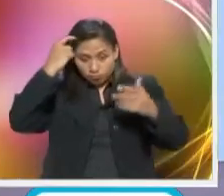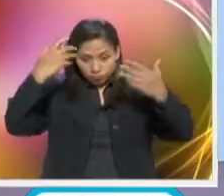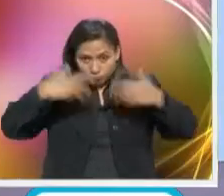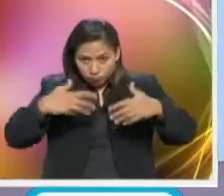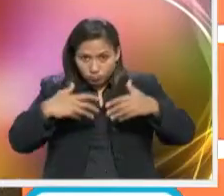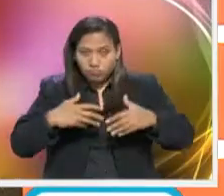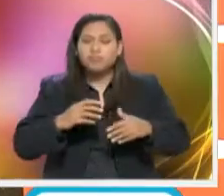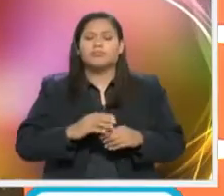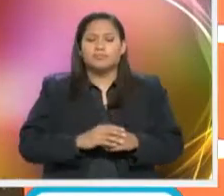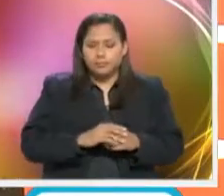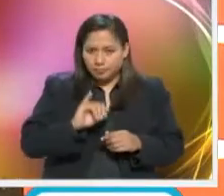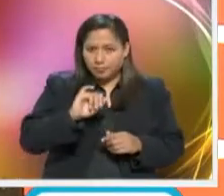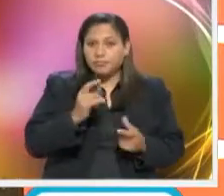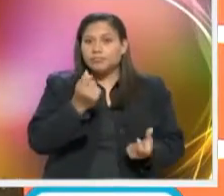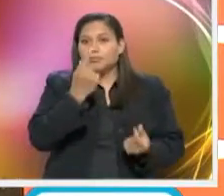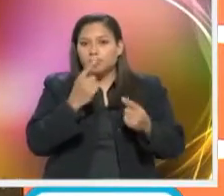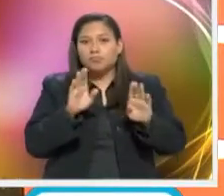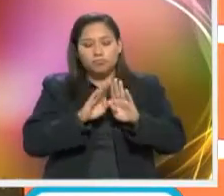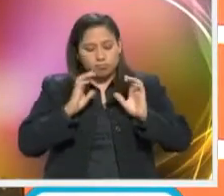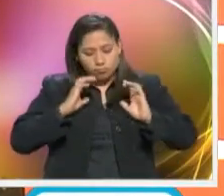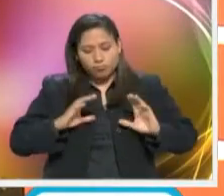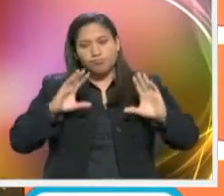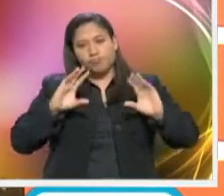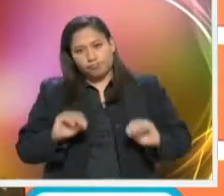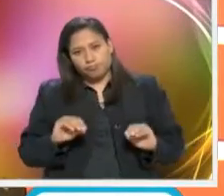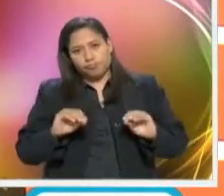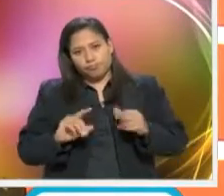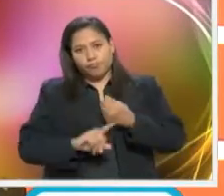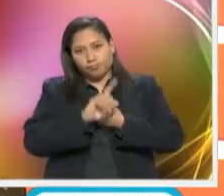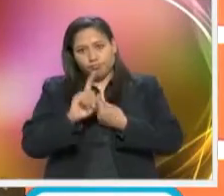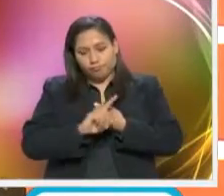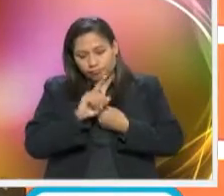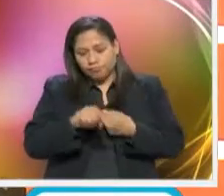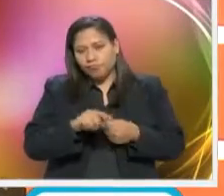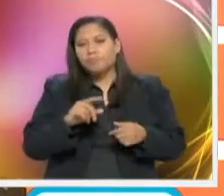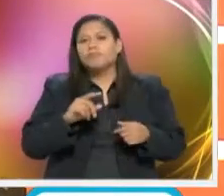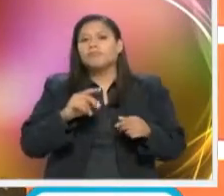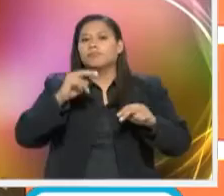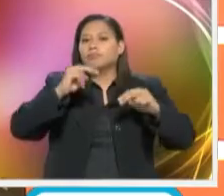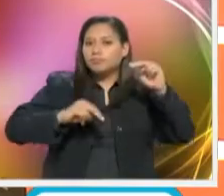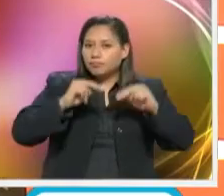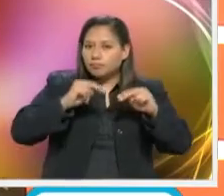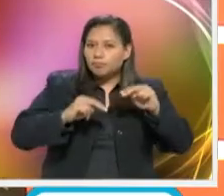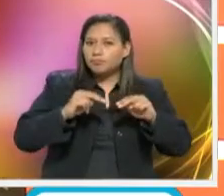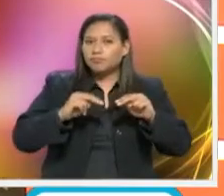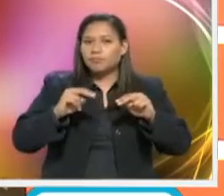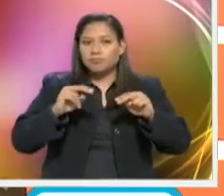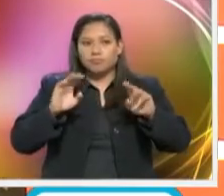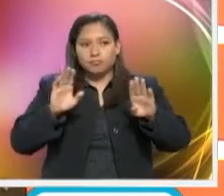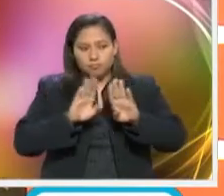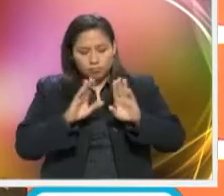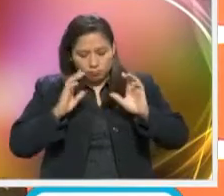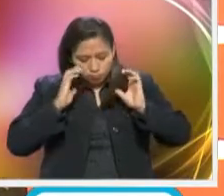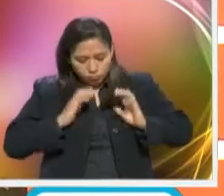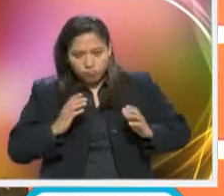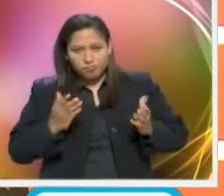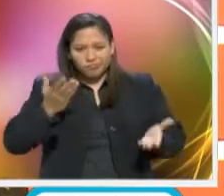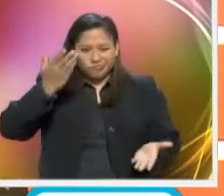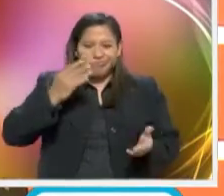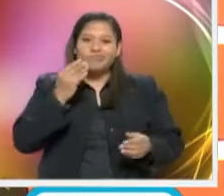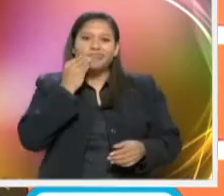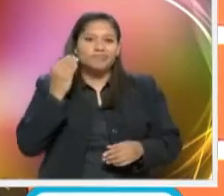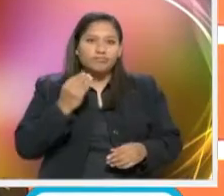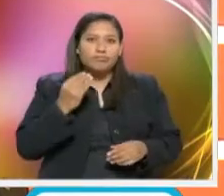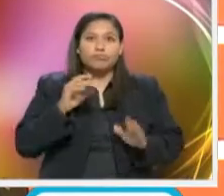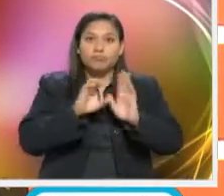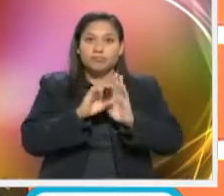un principio sí son como motoras. Se presentan a nivel de asimetrías en el cuerpo, ¿no? O sea, si un